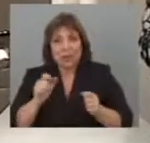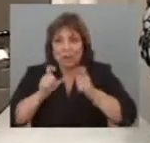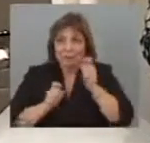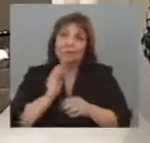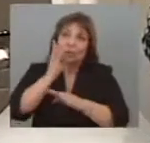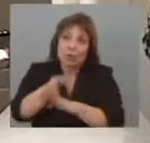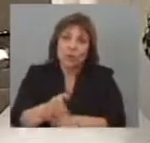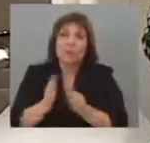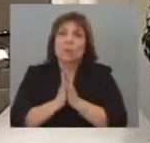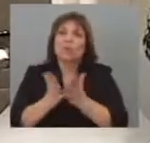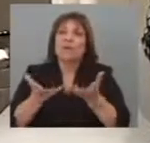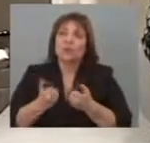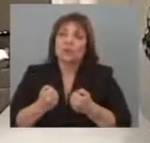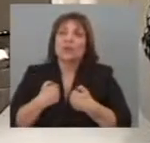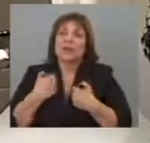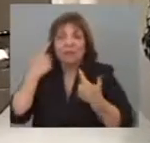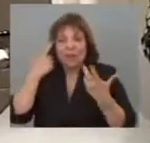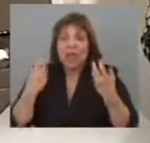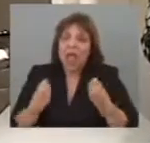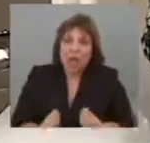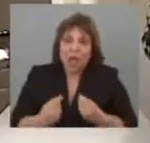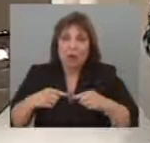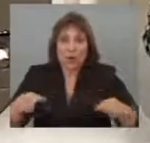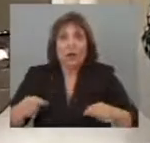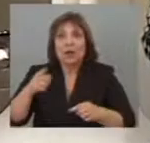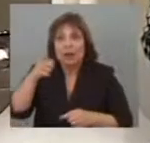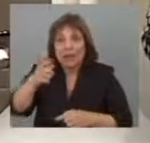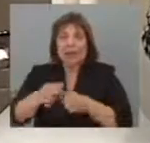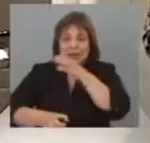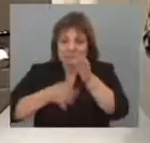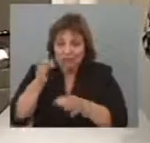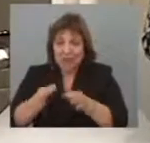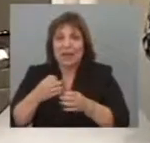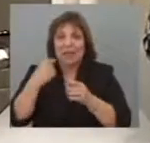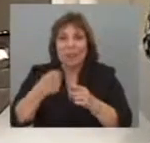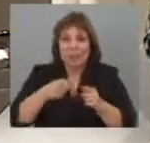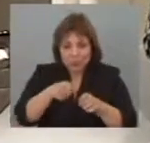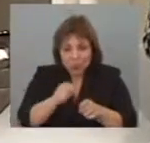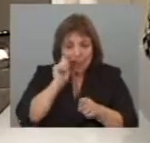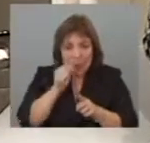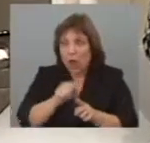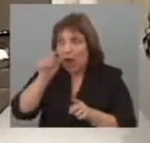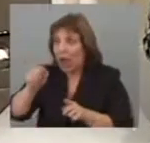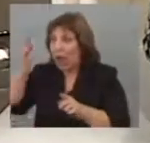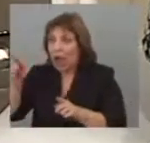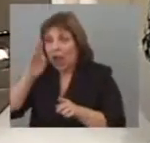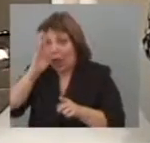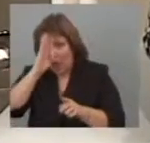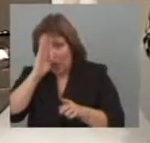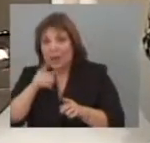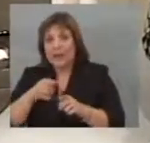las mujeres pueden ir en búsqueda de ayuda y allí van a tener esa primera respuesta y la derivación consecuente para que puedan seguir la